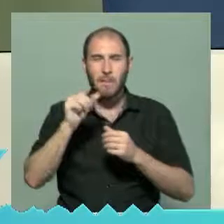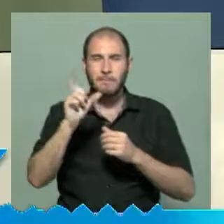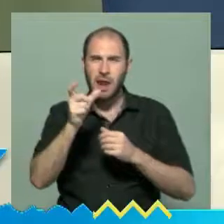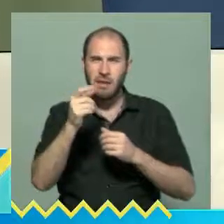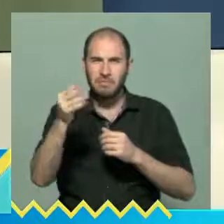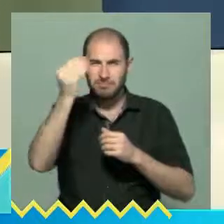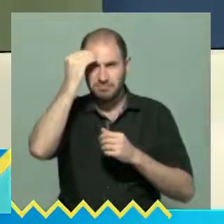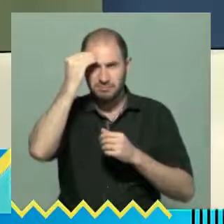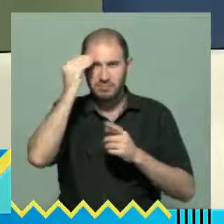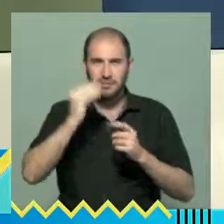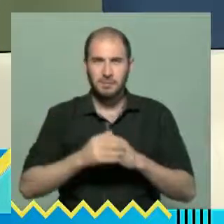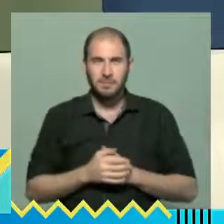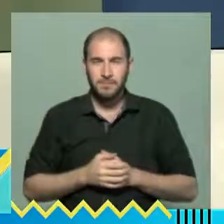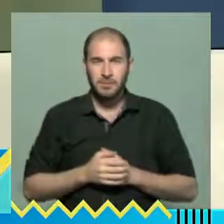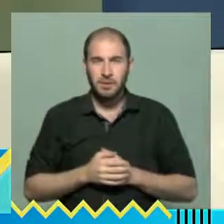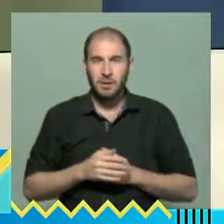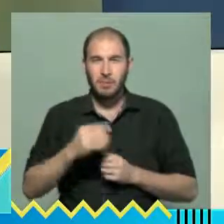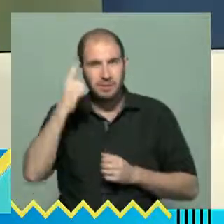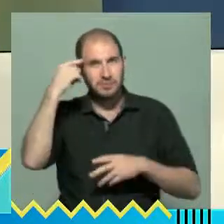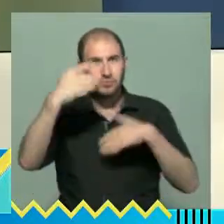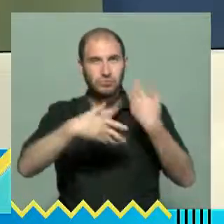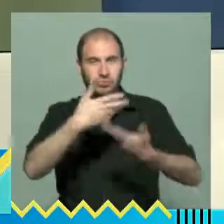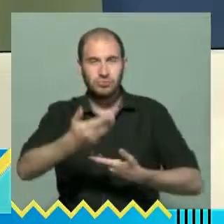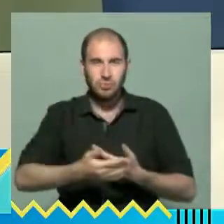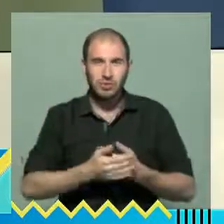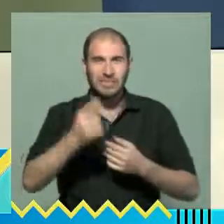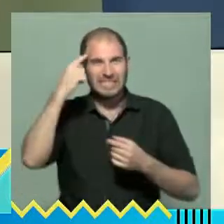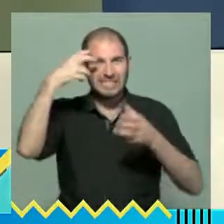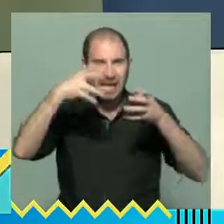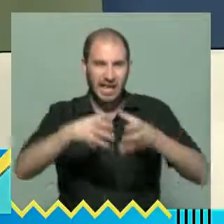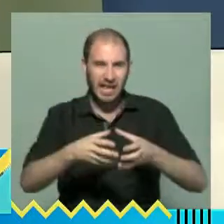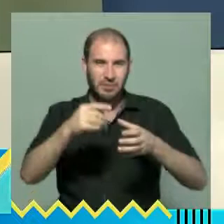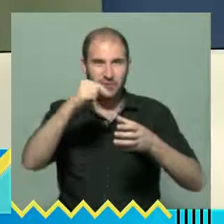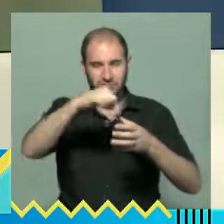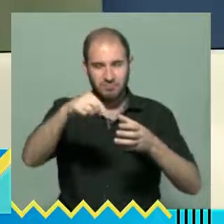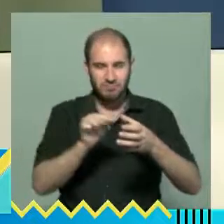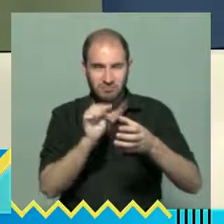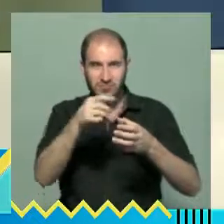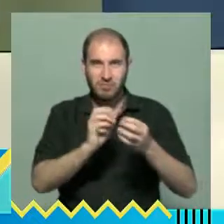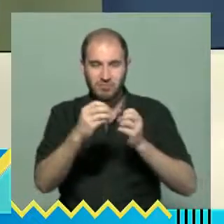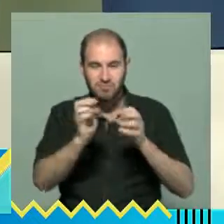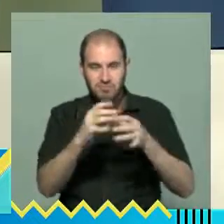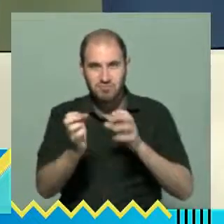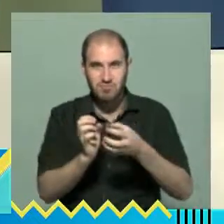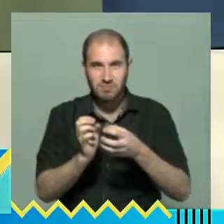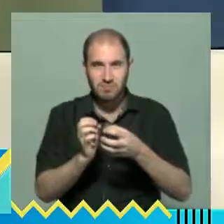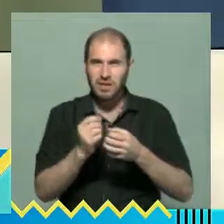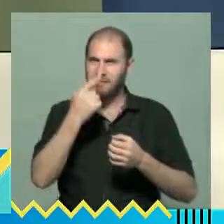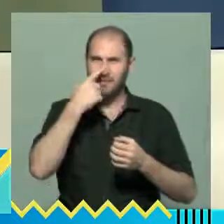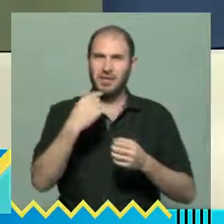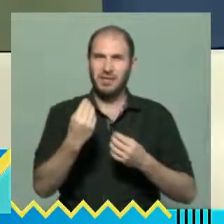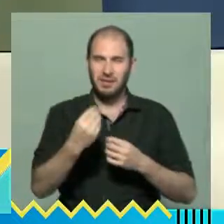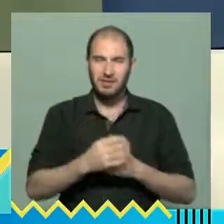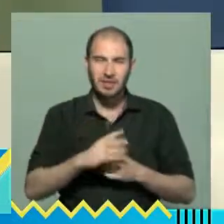palabra, inmediatamente, digamos, fantasea o imagina un cerebro con sus lucecitas encendiendo y apagándose. Y en definitiva lo que